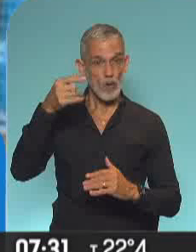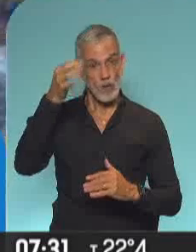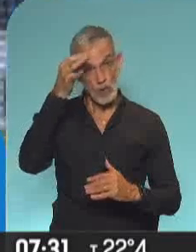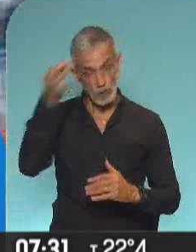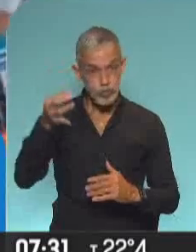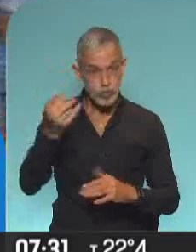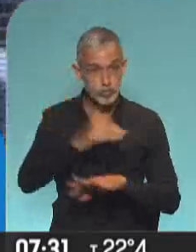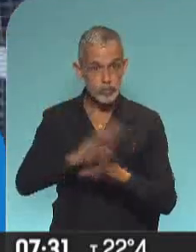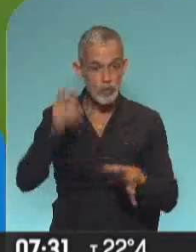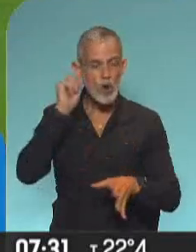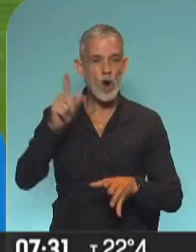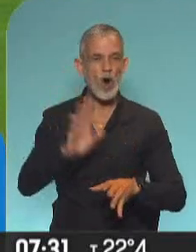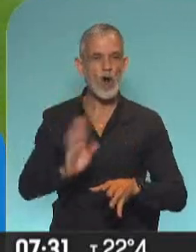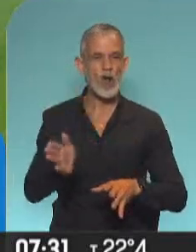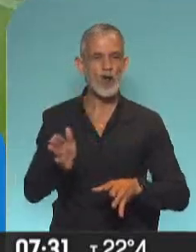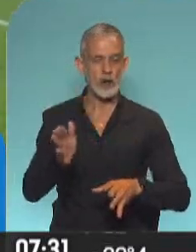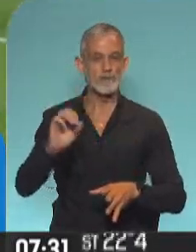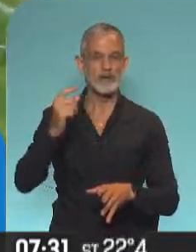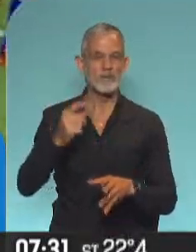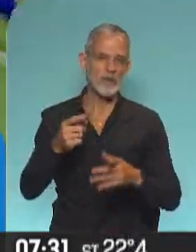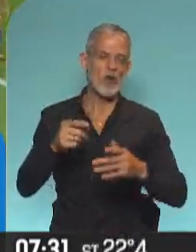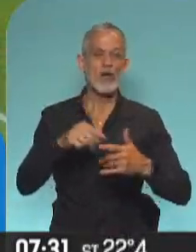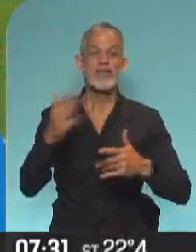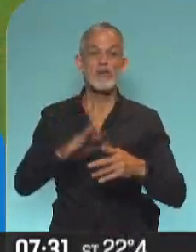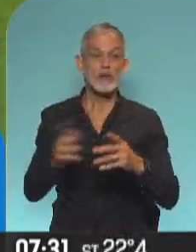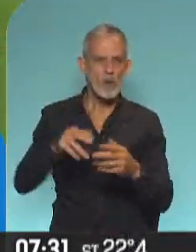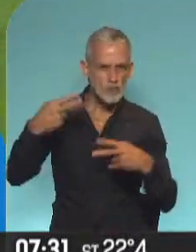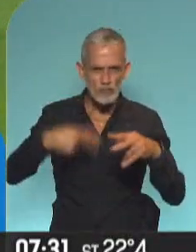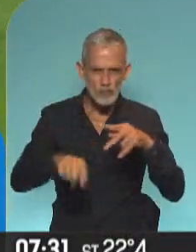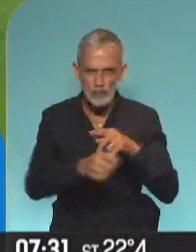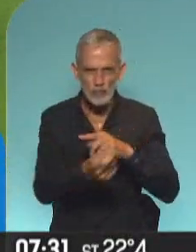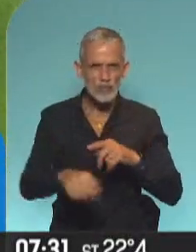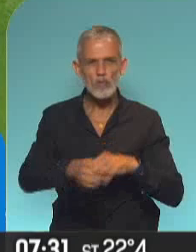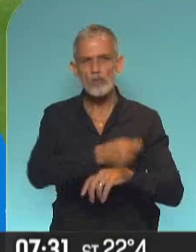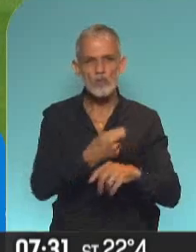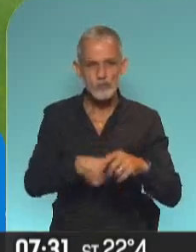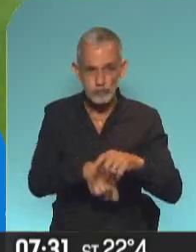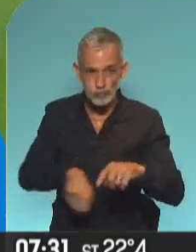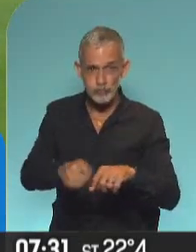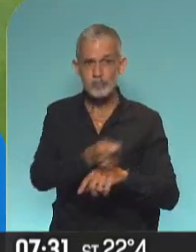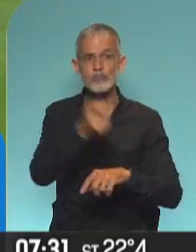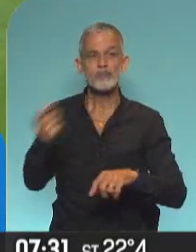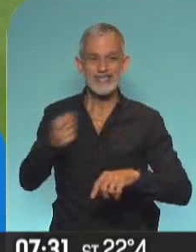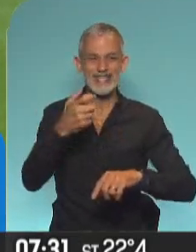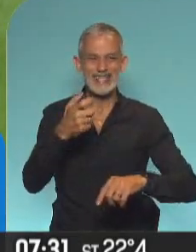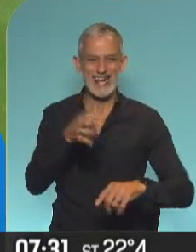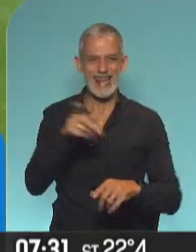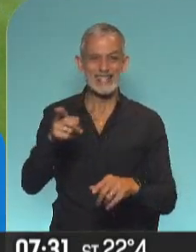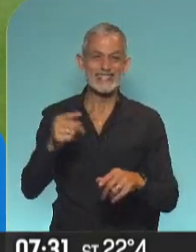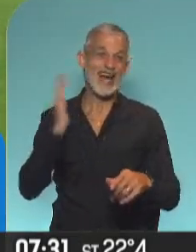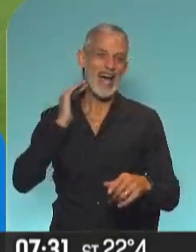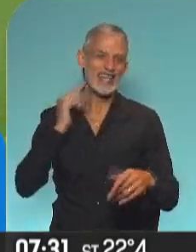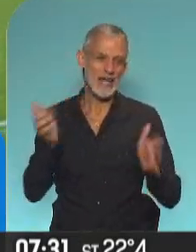supremo, bueno, ayer lo consigue. Primero con un gol y después con una búsqueda incesante en el arco de Racing. Fue una de las herramientas junto con Carlos Tevez